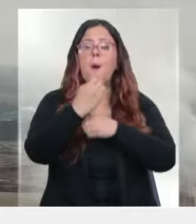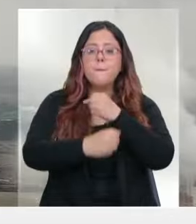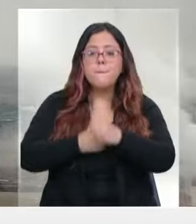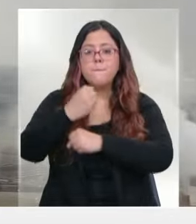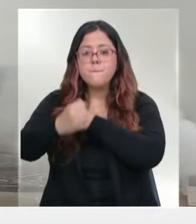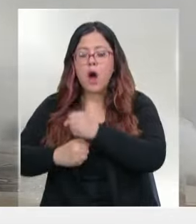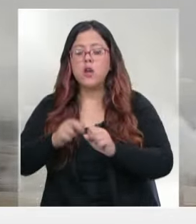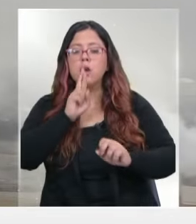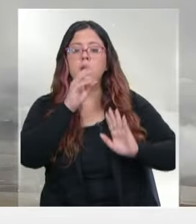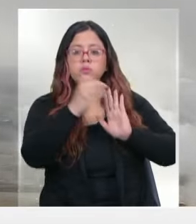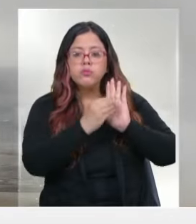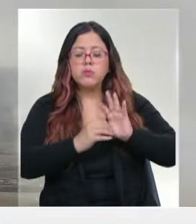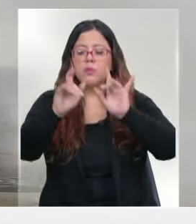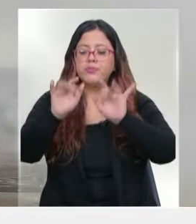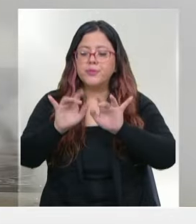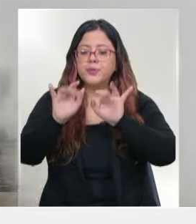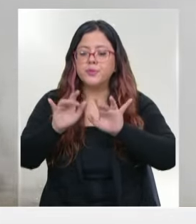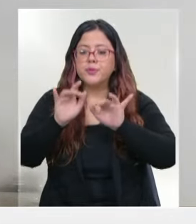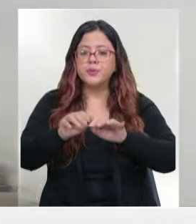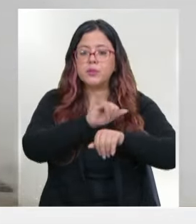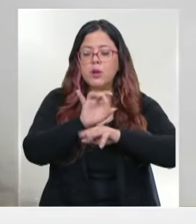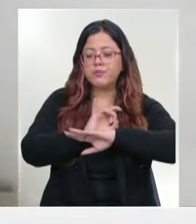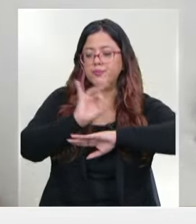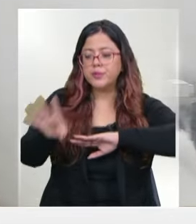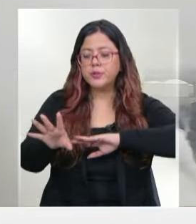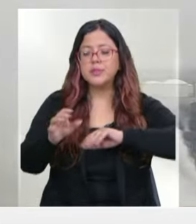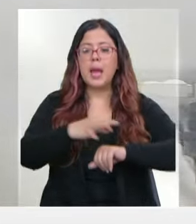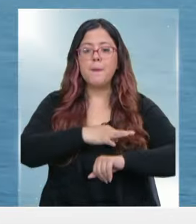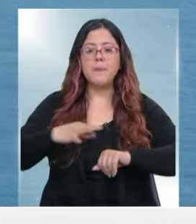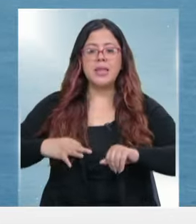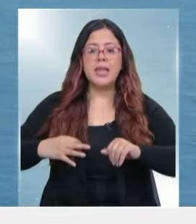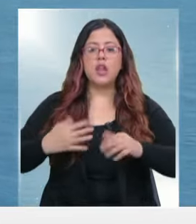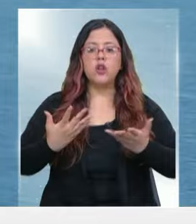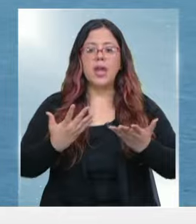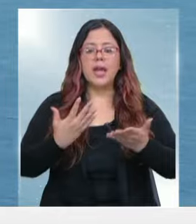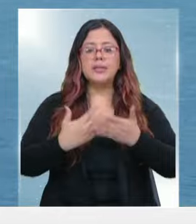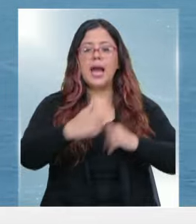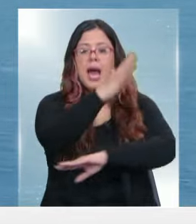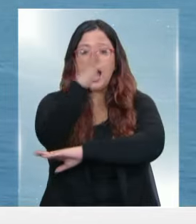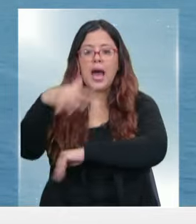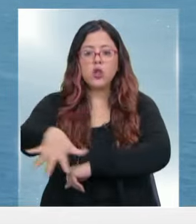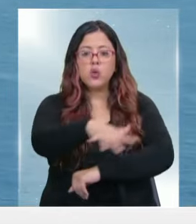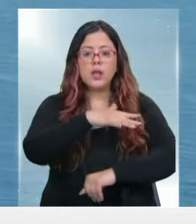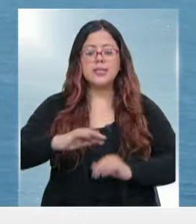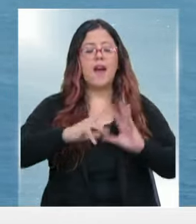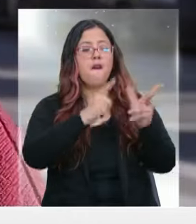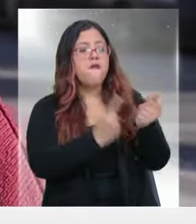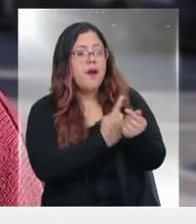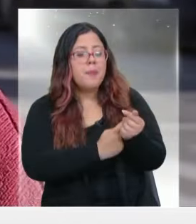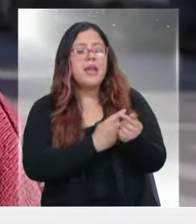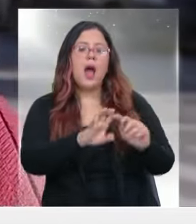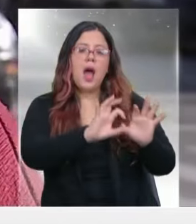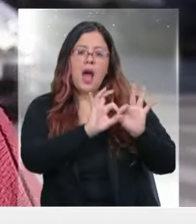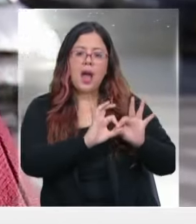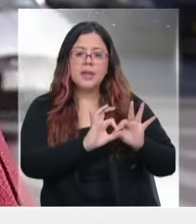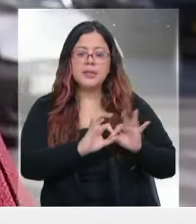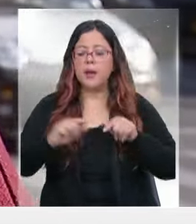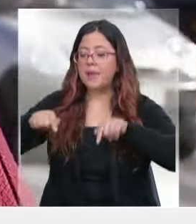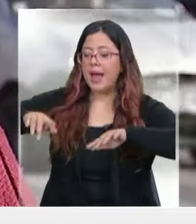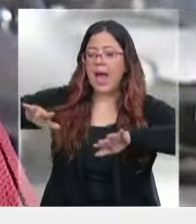serán publicados en un informe que será remitido al Ministerio del Medio Ambiente. Las familias del sector ya lo agradecen. Acá el